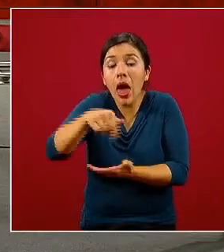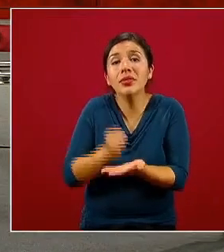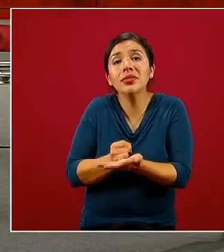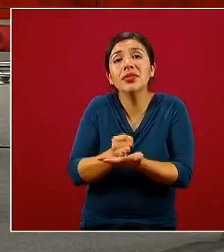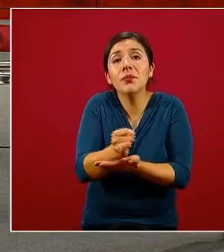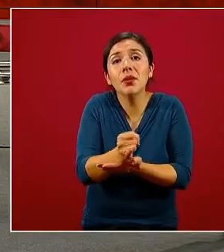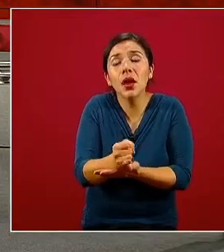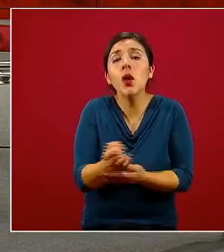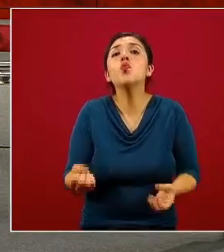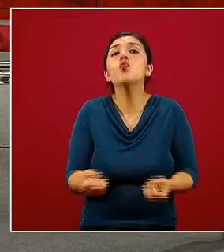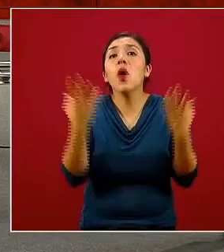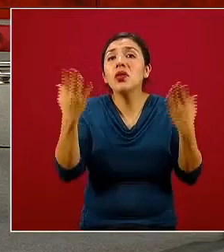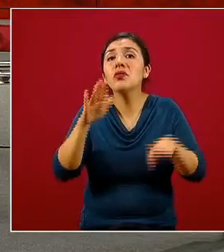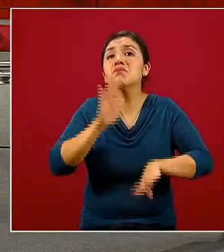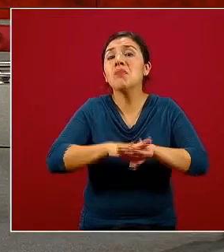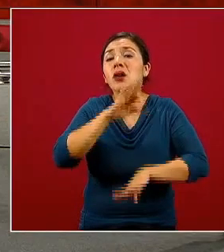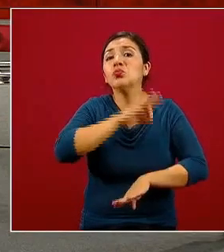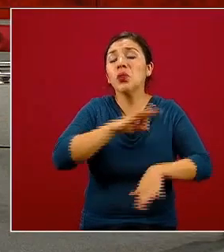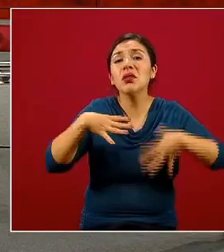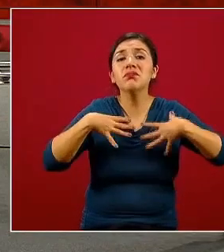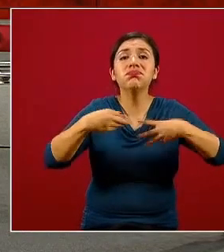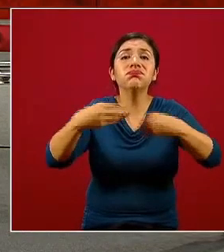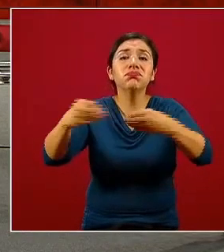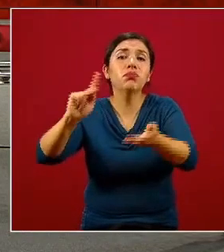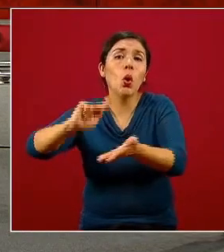mucho el tamaño del posible rebrote.